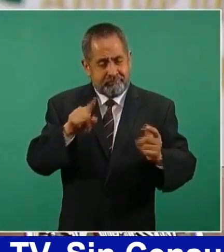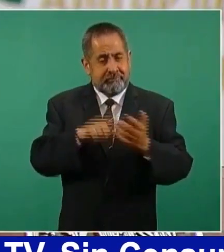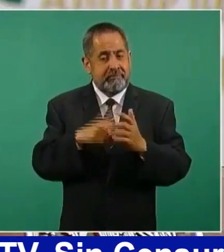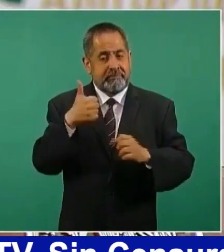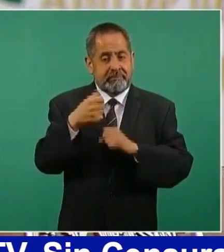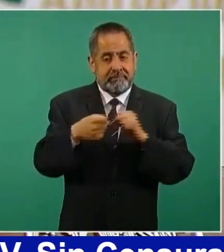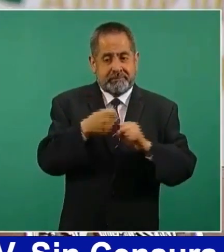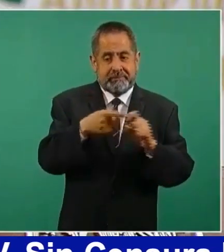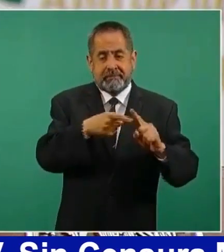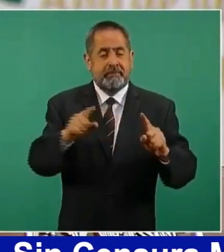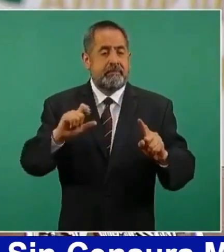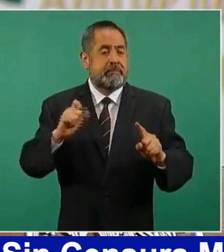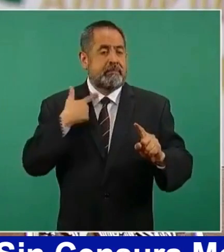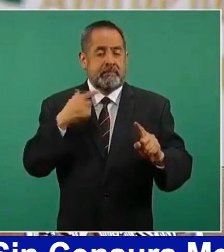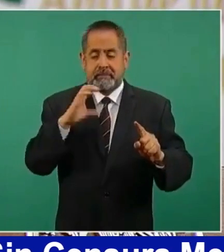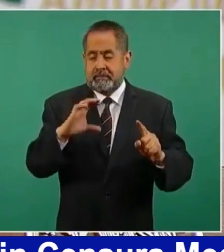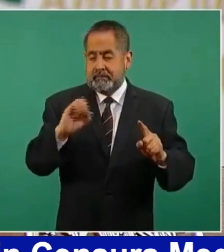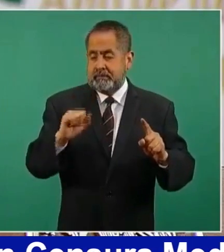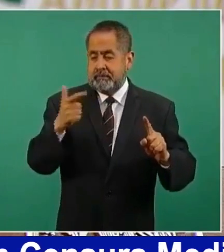con